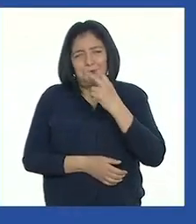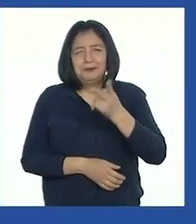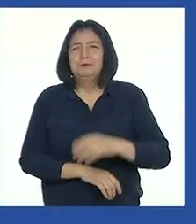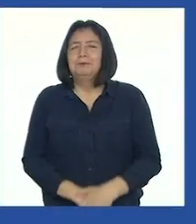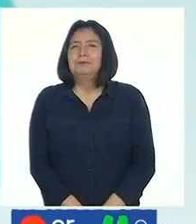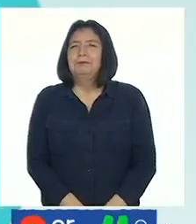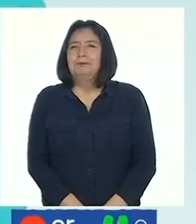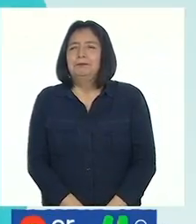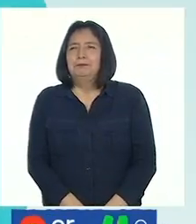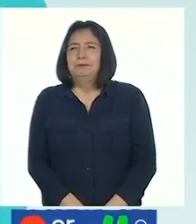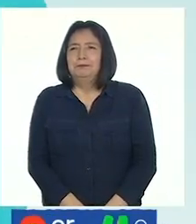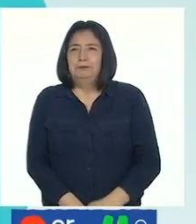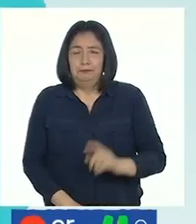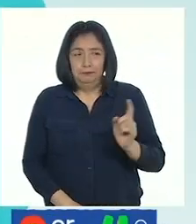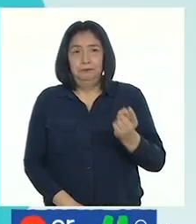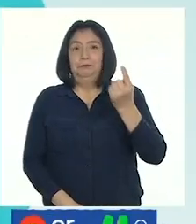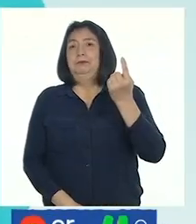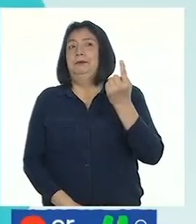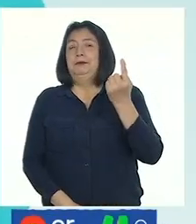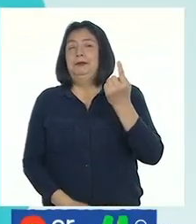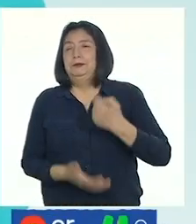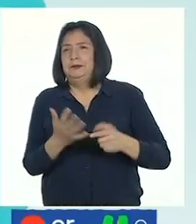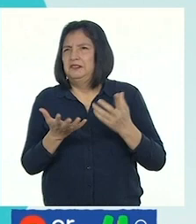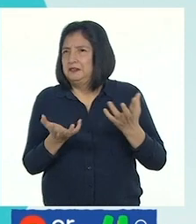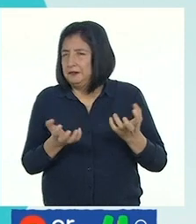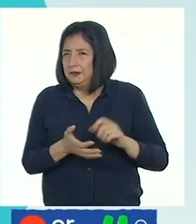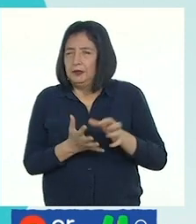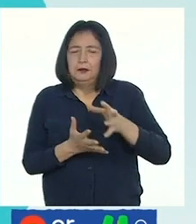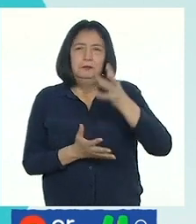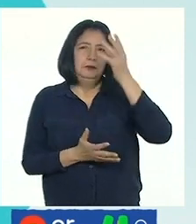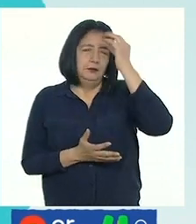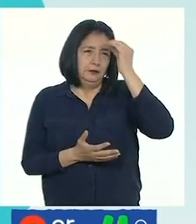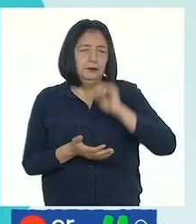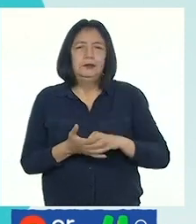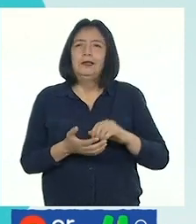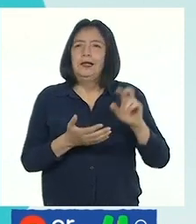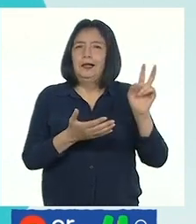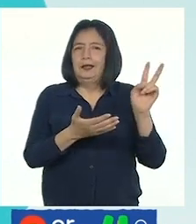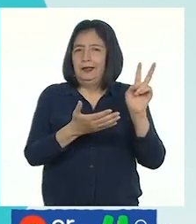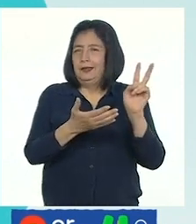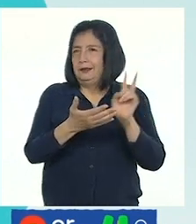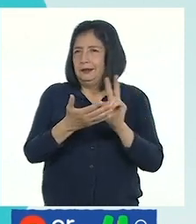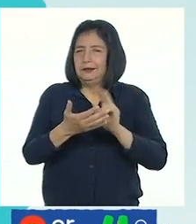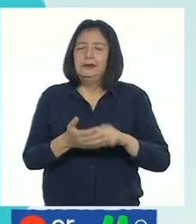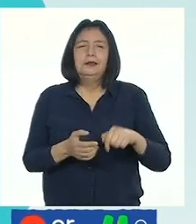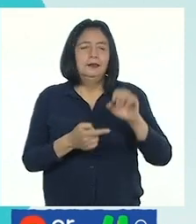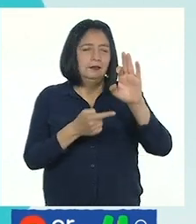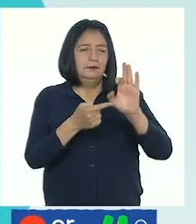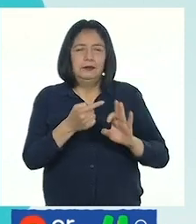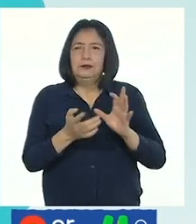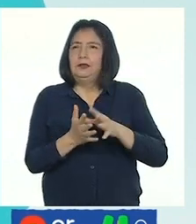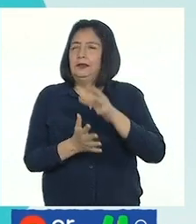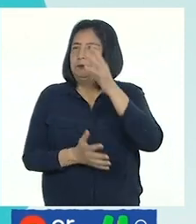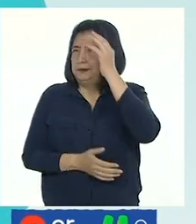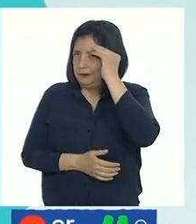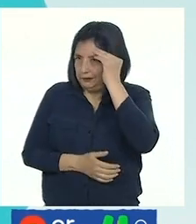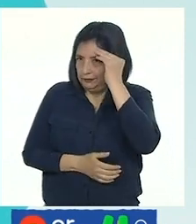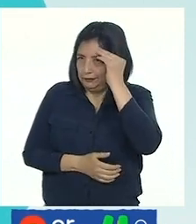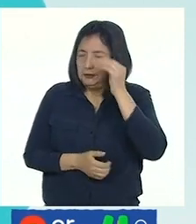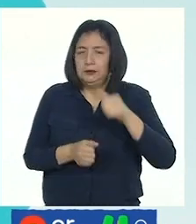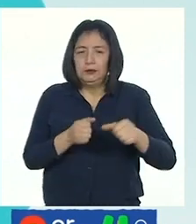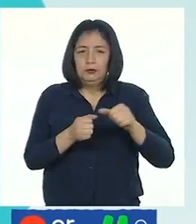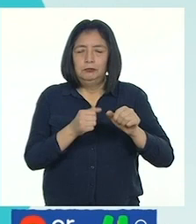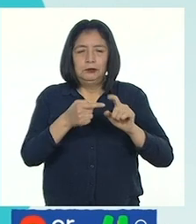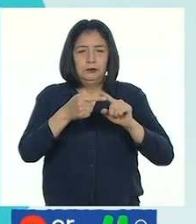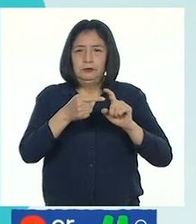verlo! Lo primero que quisieron hacer fue aprender a leer fracciones. Para esto aprendieron que el